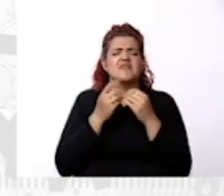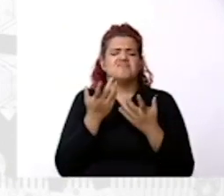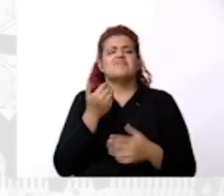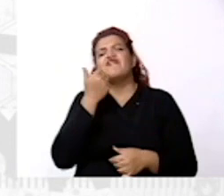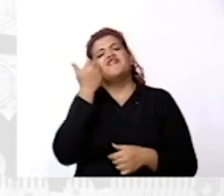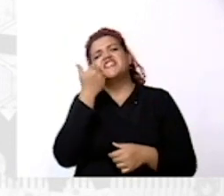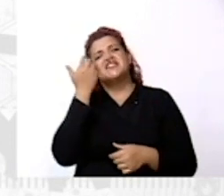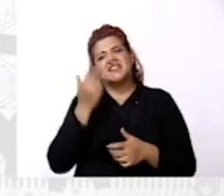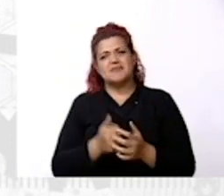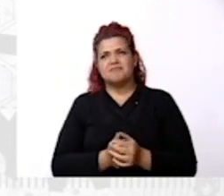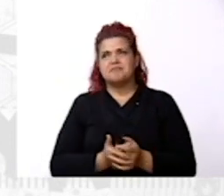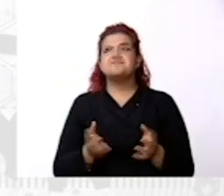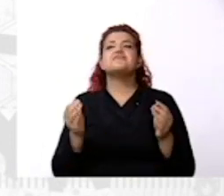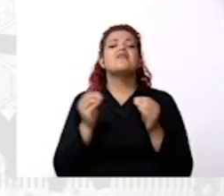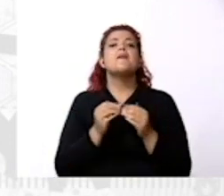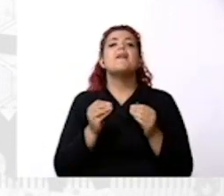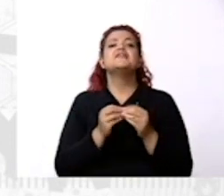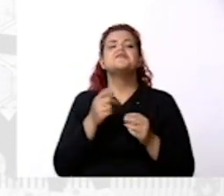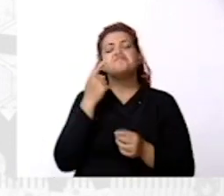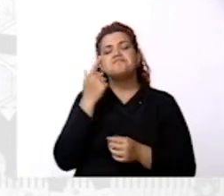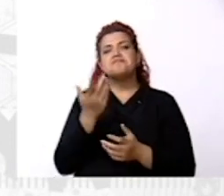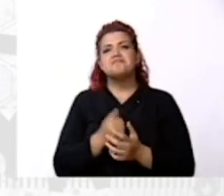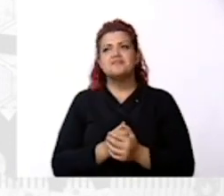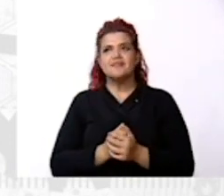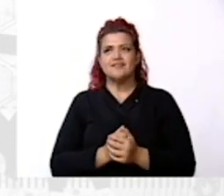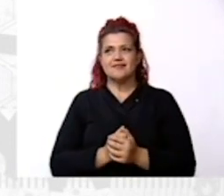sencillas? ¿Qué más podemos ver?